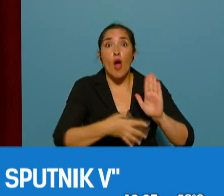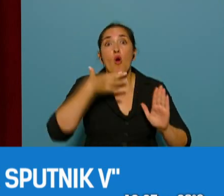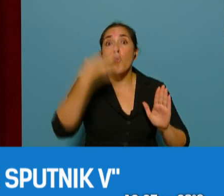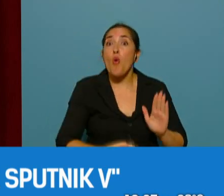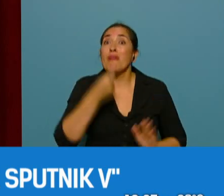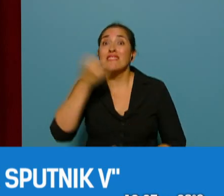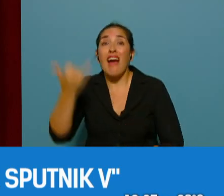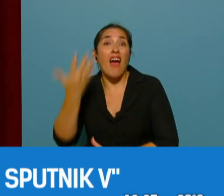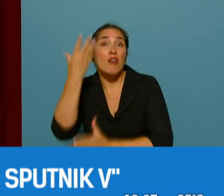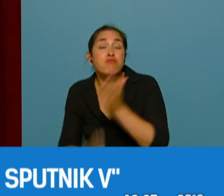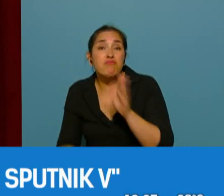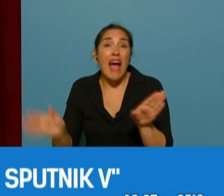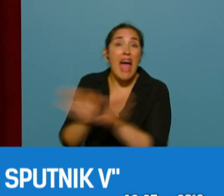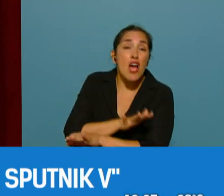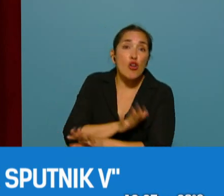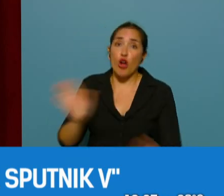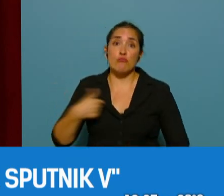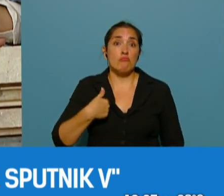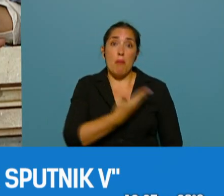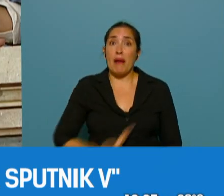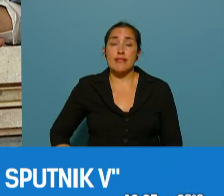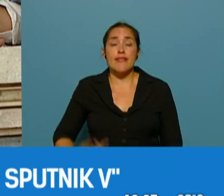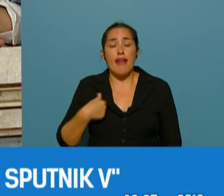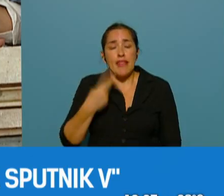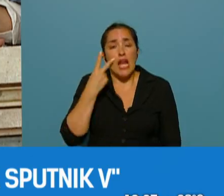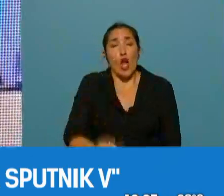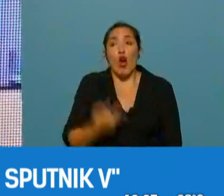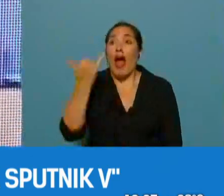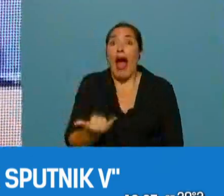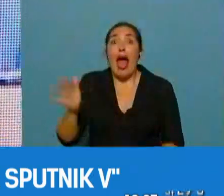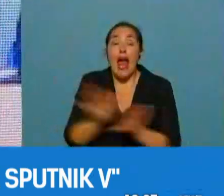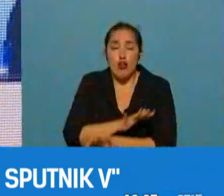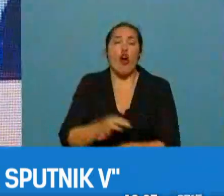cometen errores, la voluntad de este presidente es reconocerlos